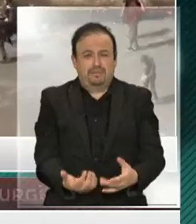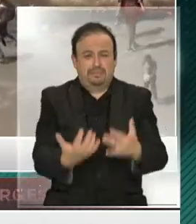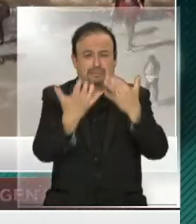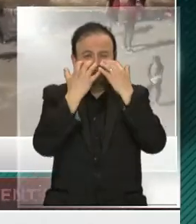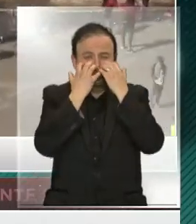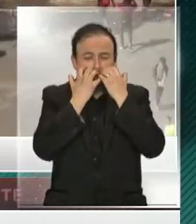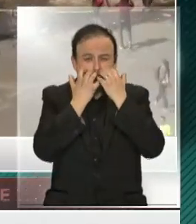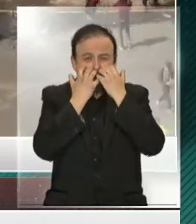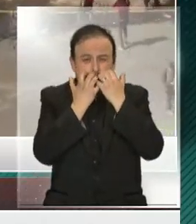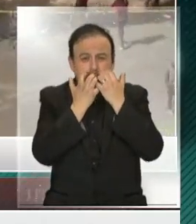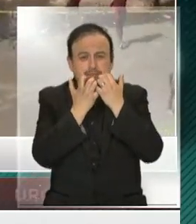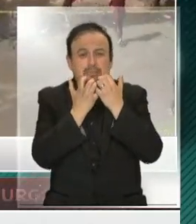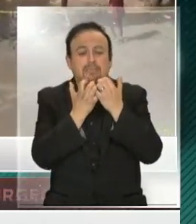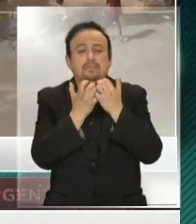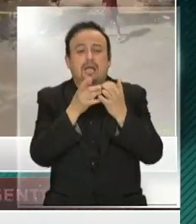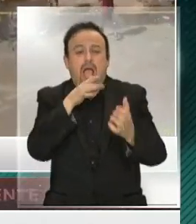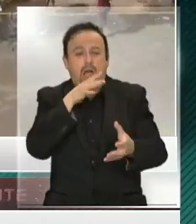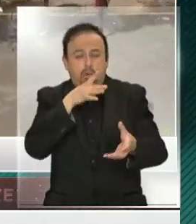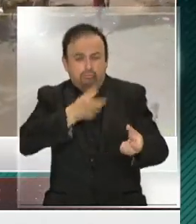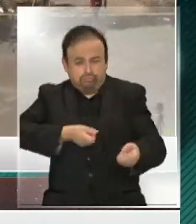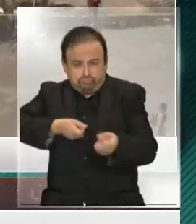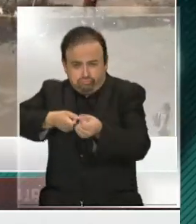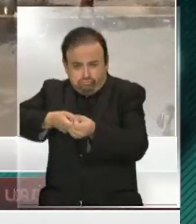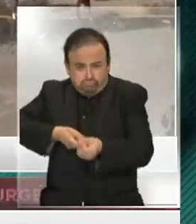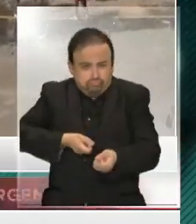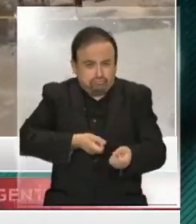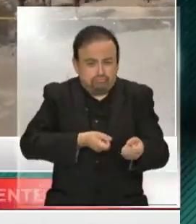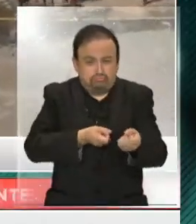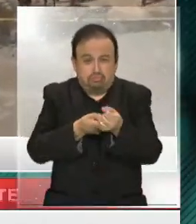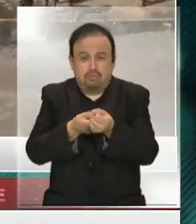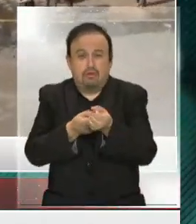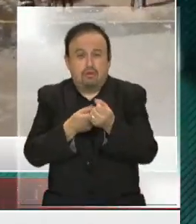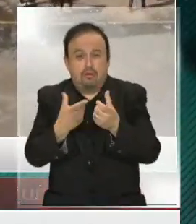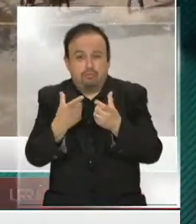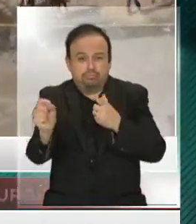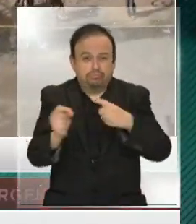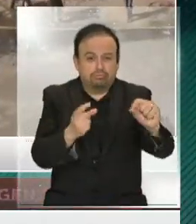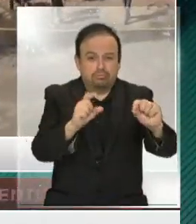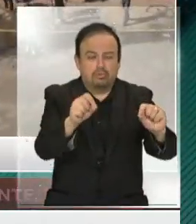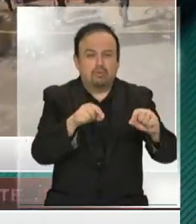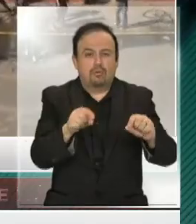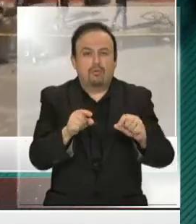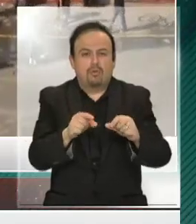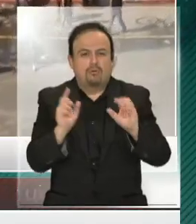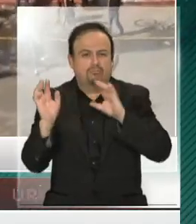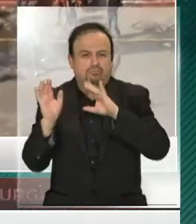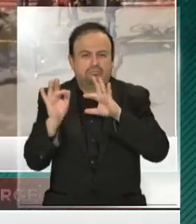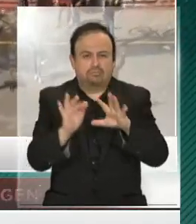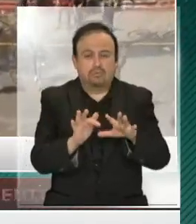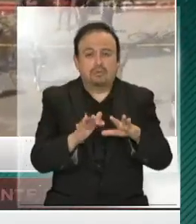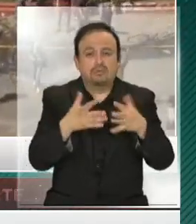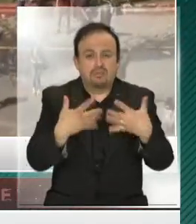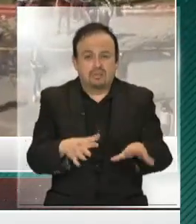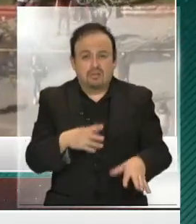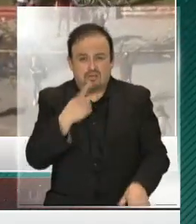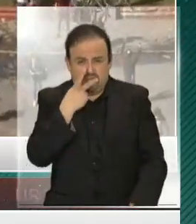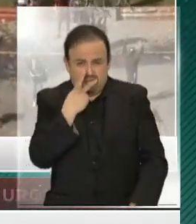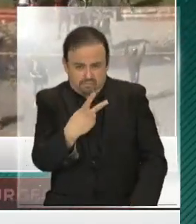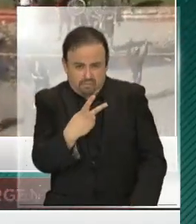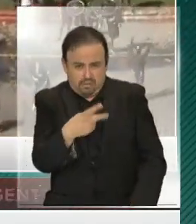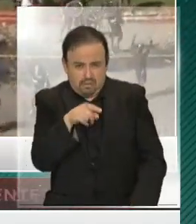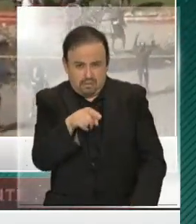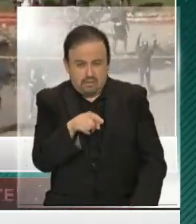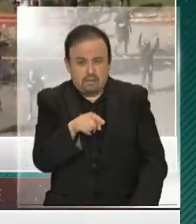y el carro lanzaaguas que han logrado mover efectivamente a parte de esta multitud y vemos también usted ve